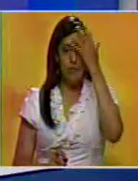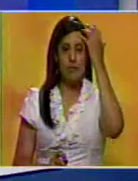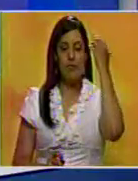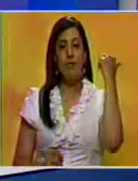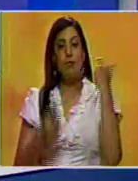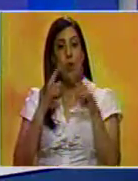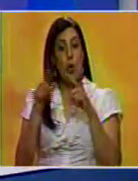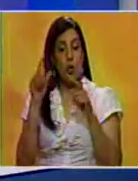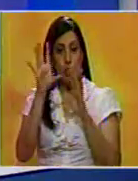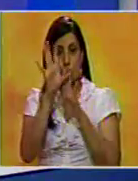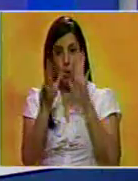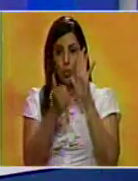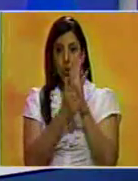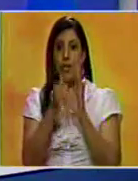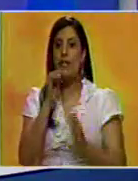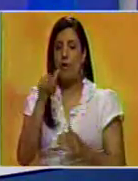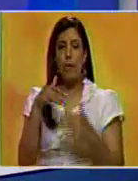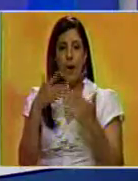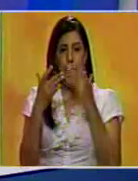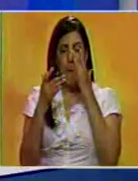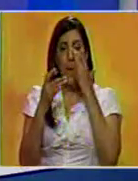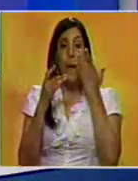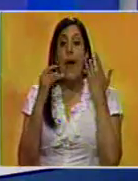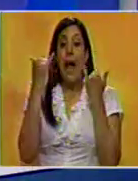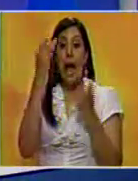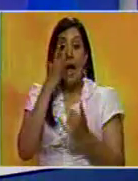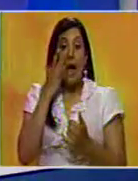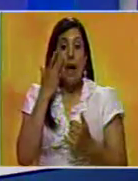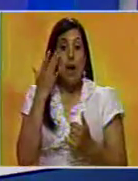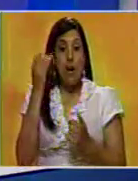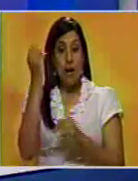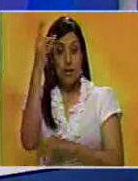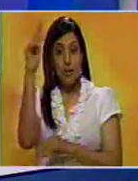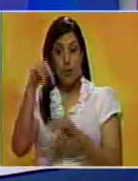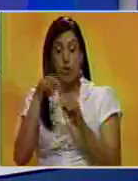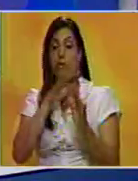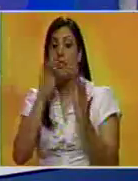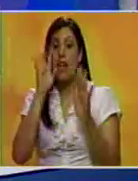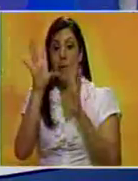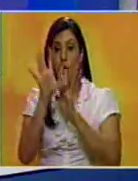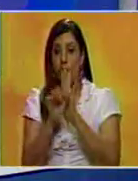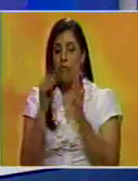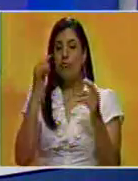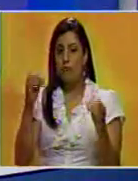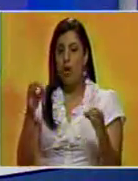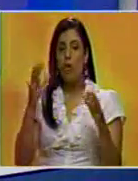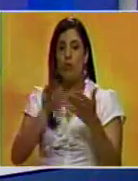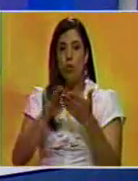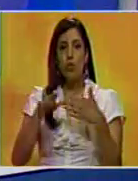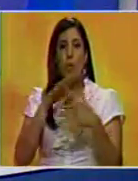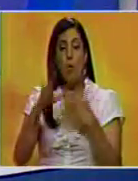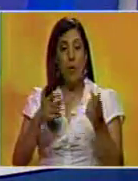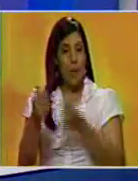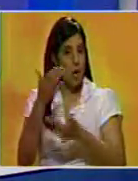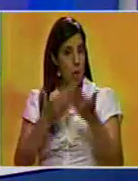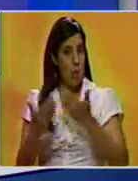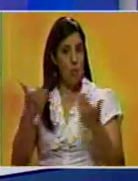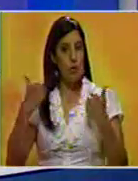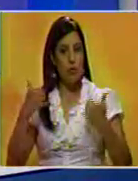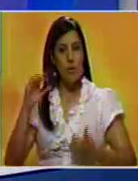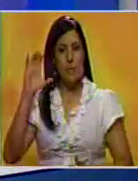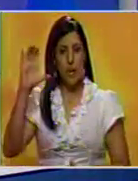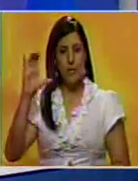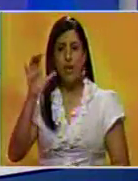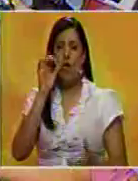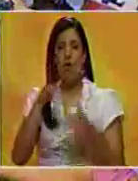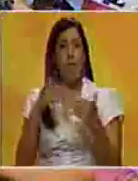el constituyente de pedro carreño considera que la asamblea nacional constituyente está en capacidad de concretar soluciones al problema económico que afecta al país